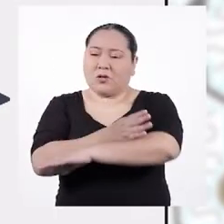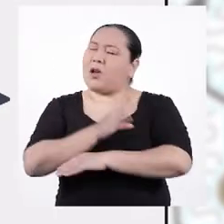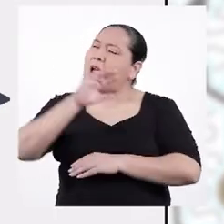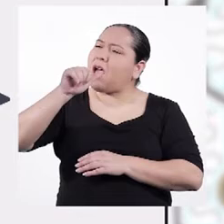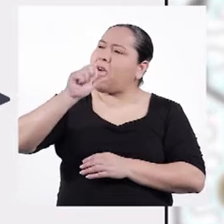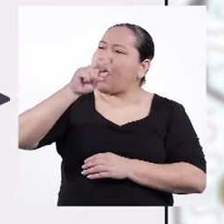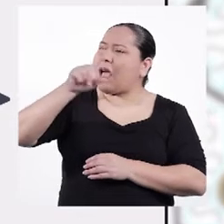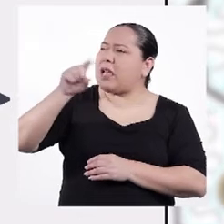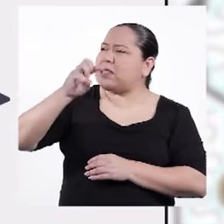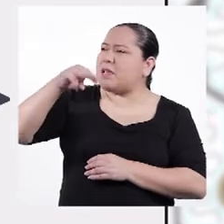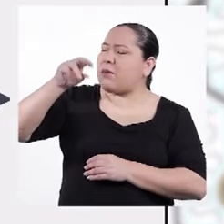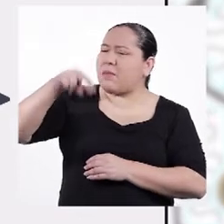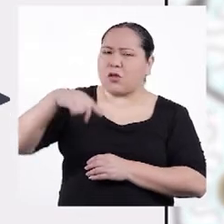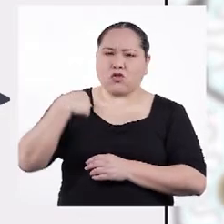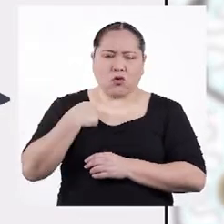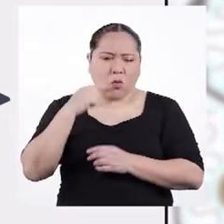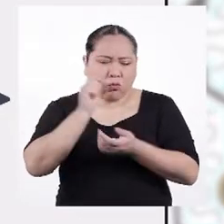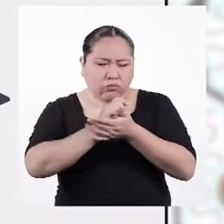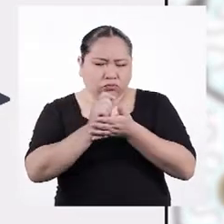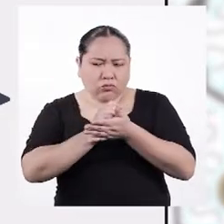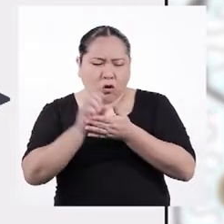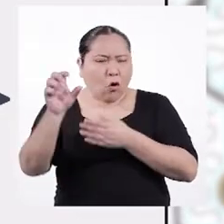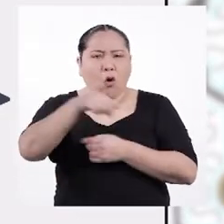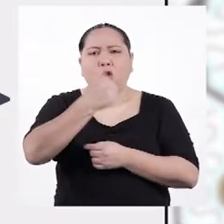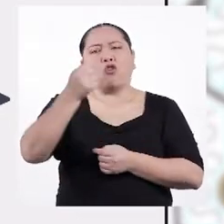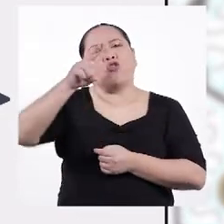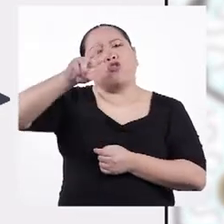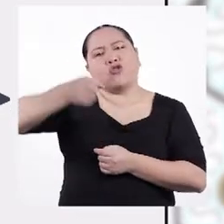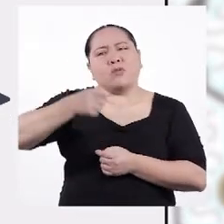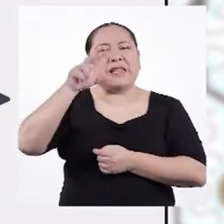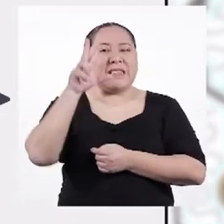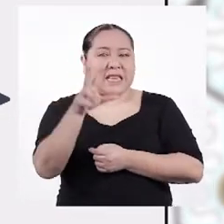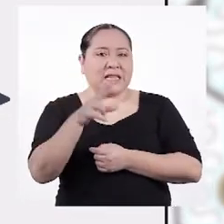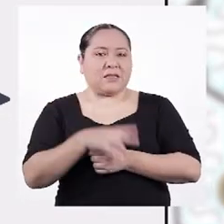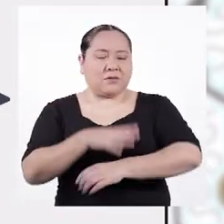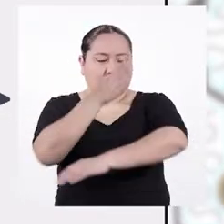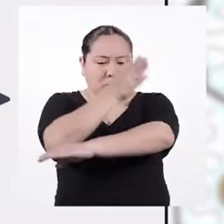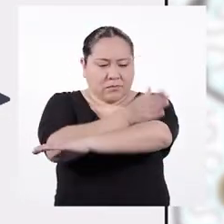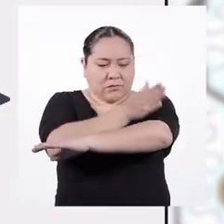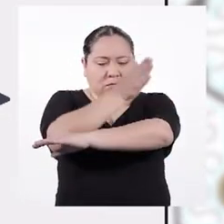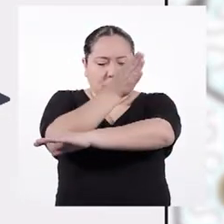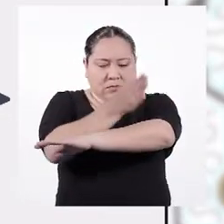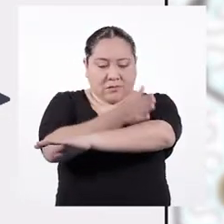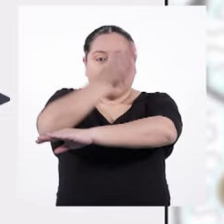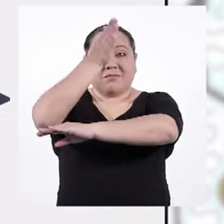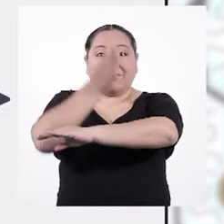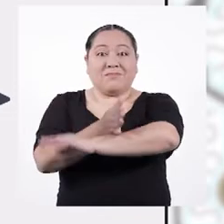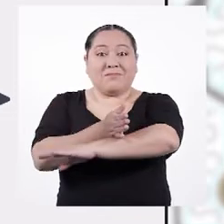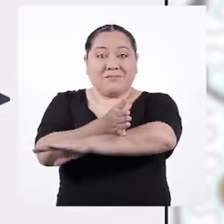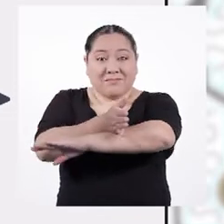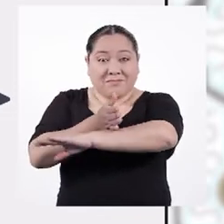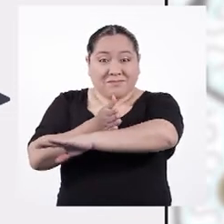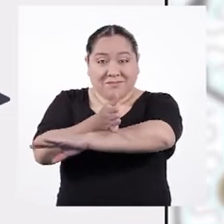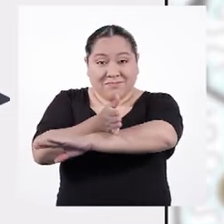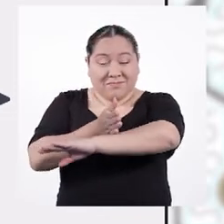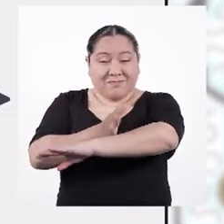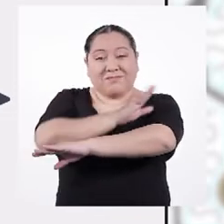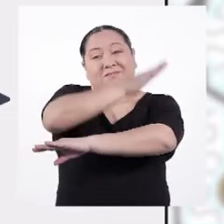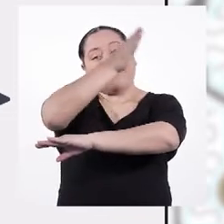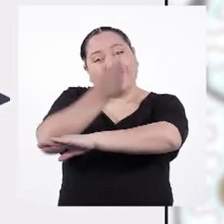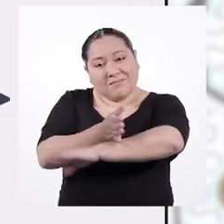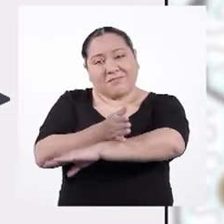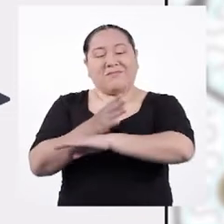Yasmín, yo apunté que otro ocurrió en el 2003. Muy bien, entonces ese lo pondremos en el siguiente